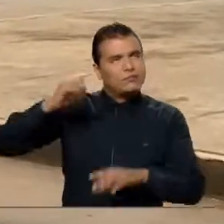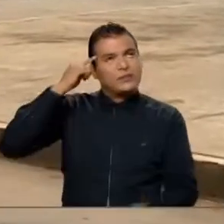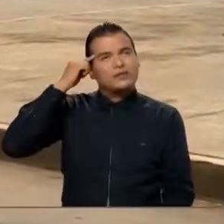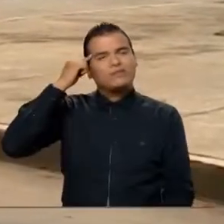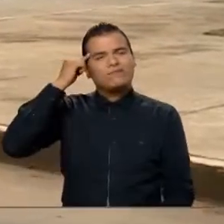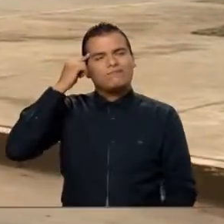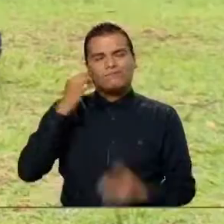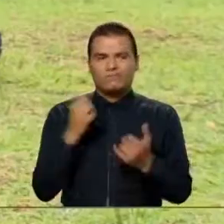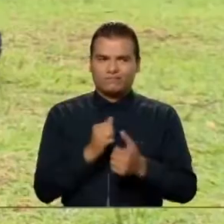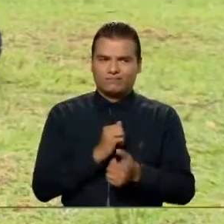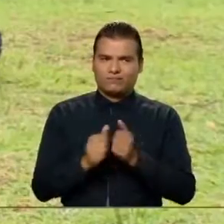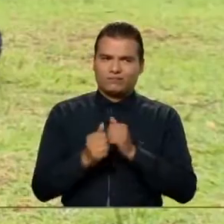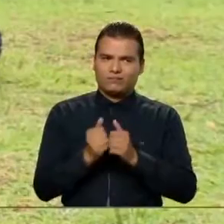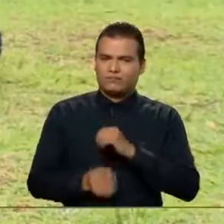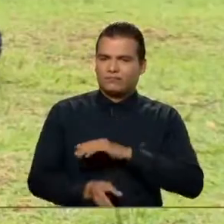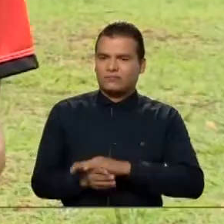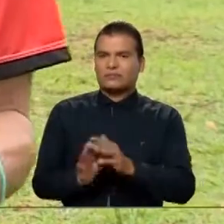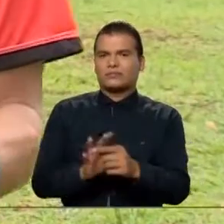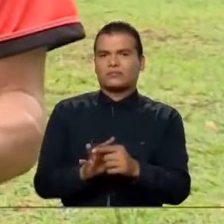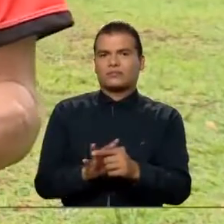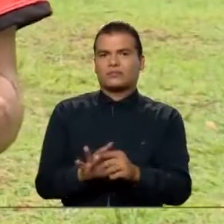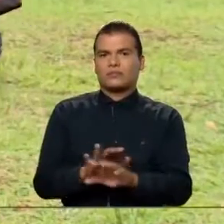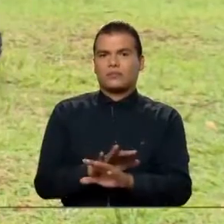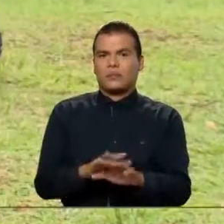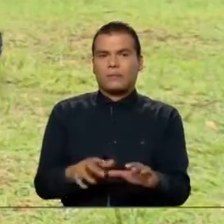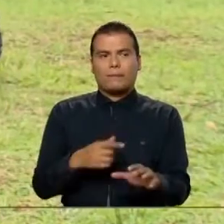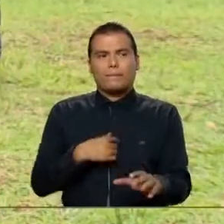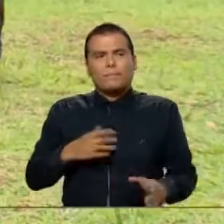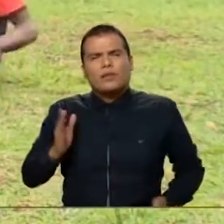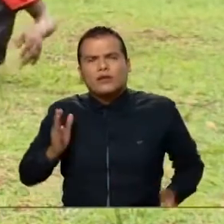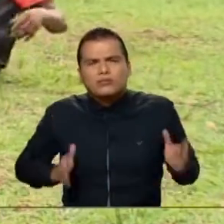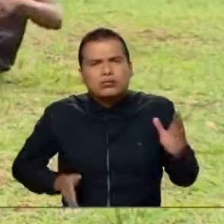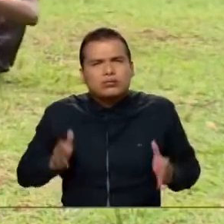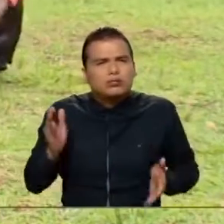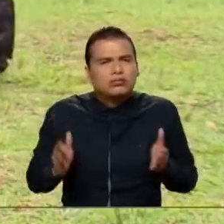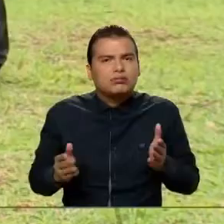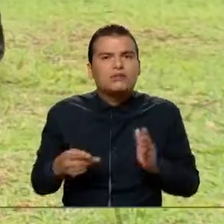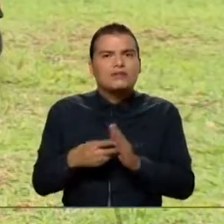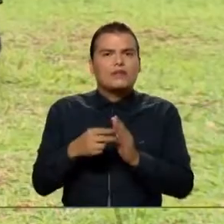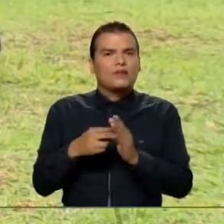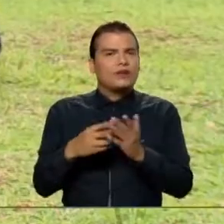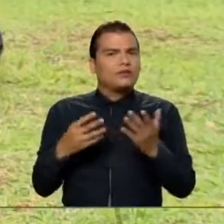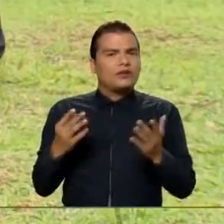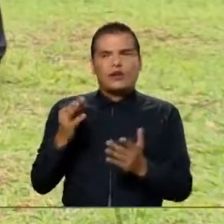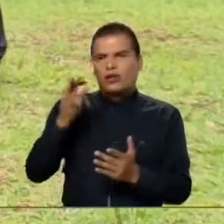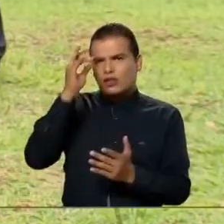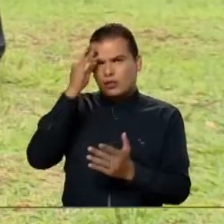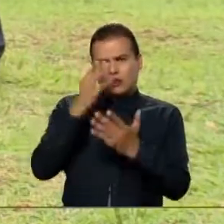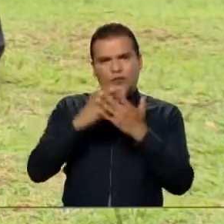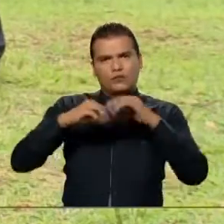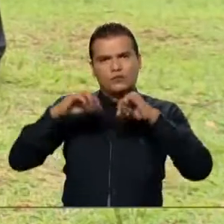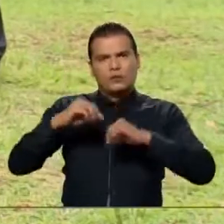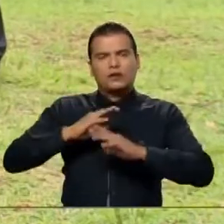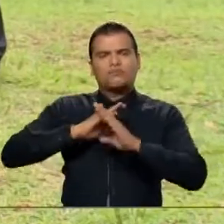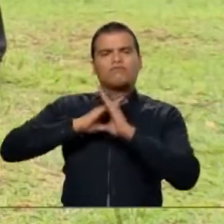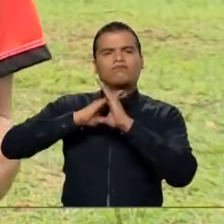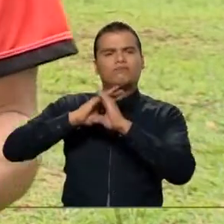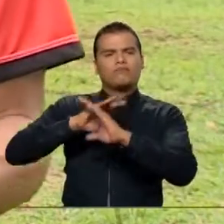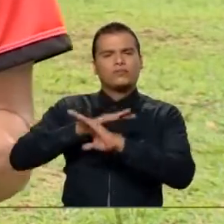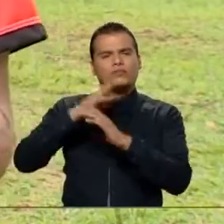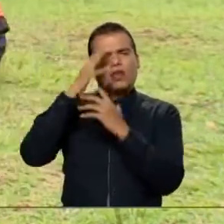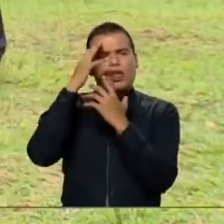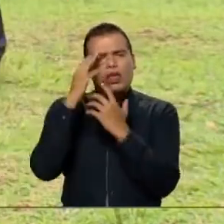en el deporte. Cada vez que estoy corriendo le corro a las drogas, a la delincuencia, a la depresión, a la bipolaridad, a